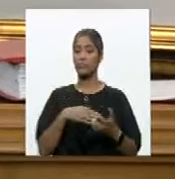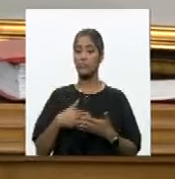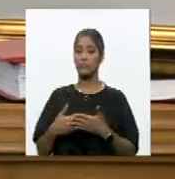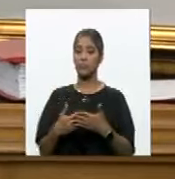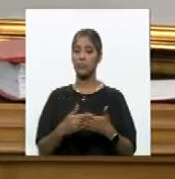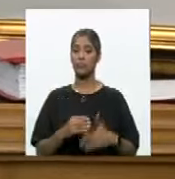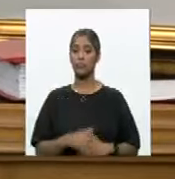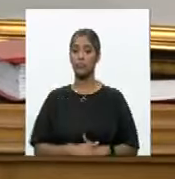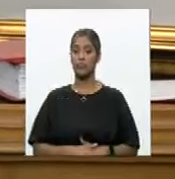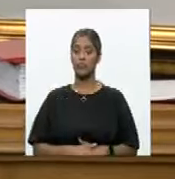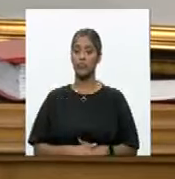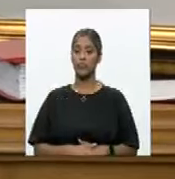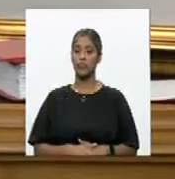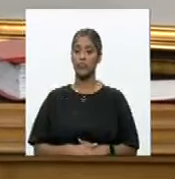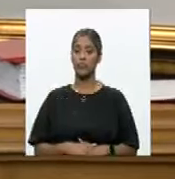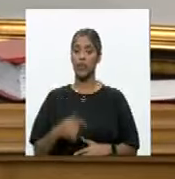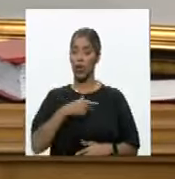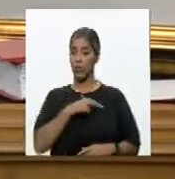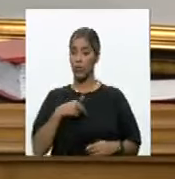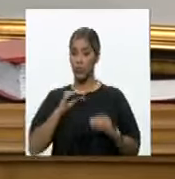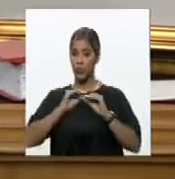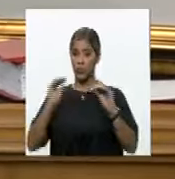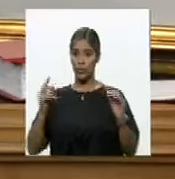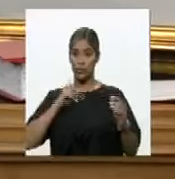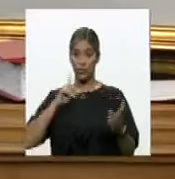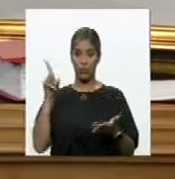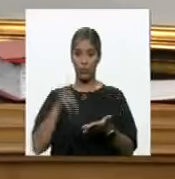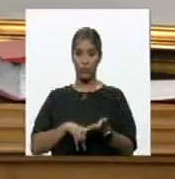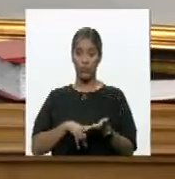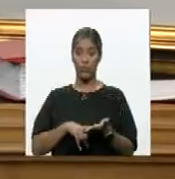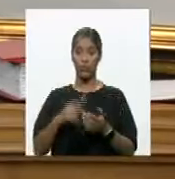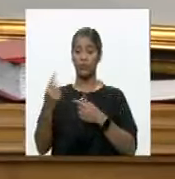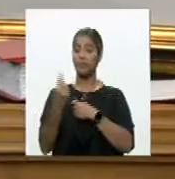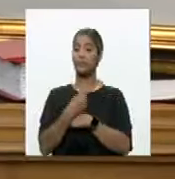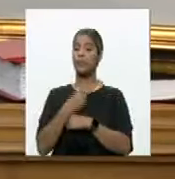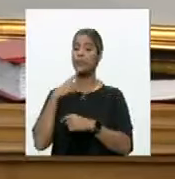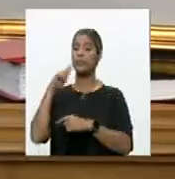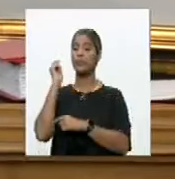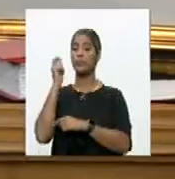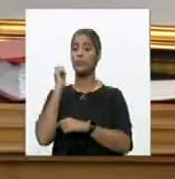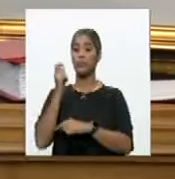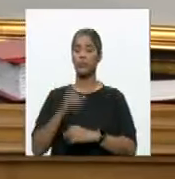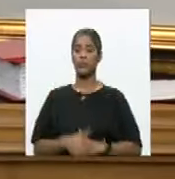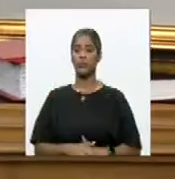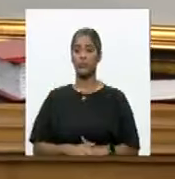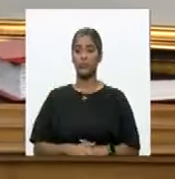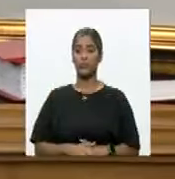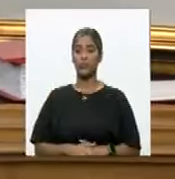postulaciones que hemos venido convocando para cumplir con los mandatos constitucionales de